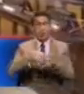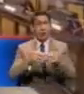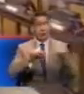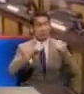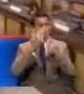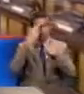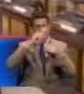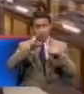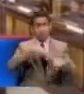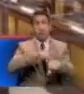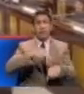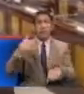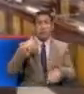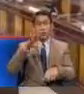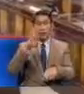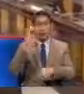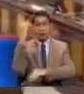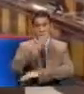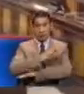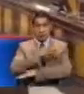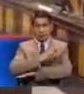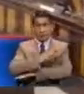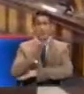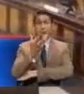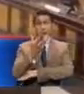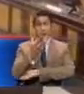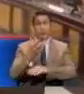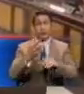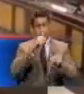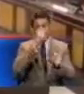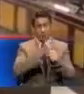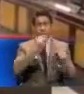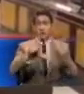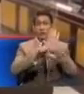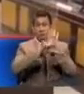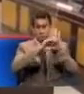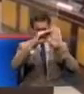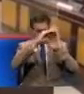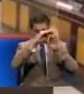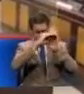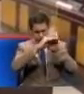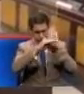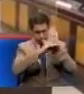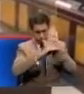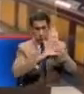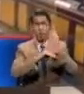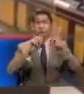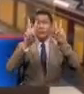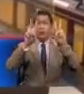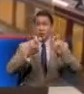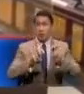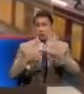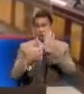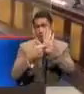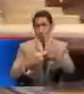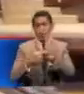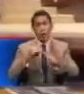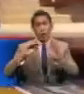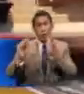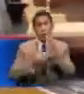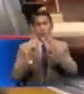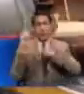esas modificaciones que tienen relación con incremento de penas para delitos de terrorismo, sicariato, delincuencia organizada, tráfico de armas y